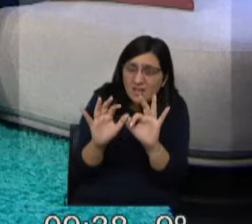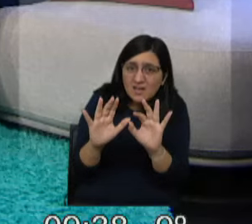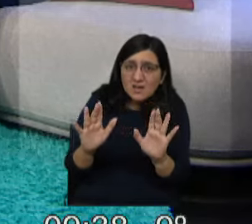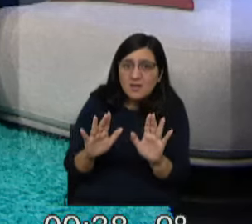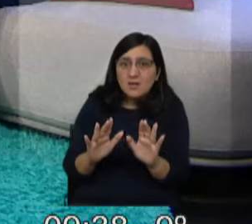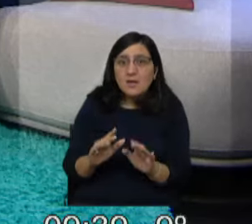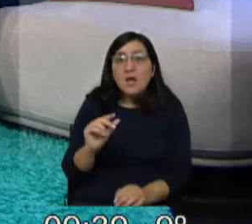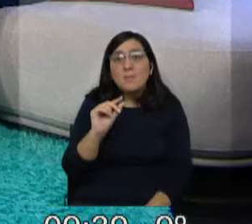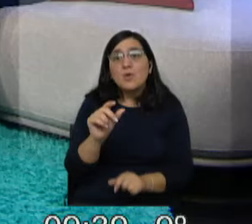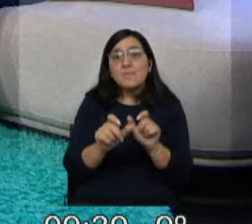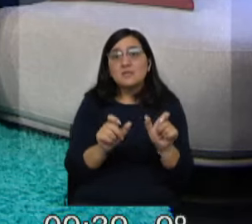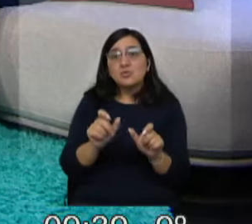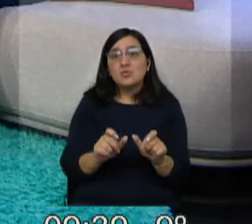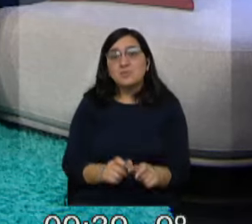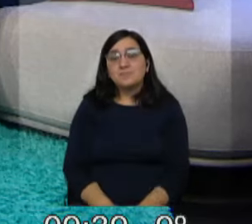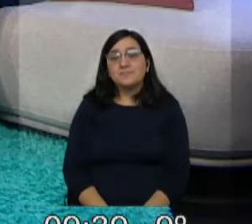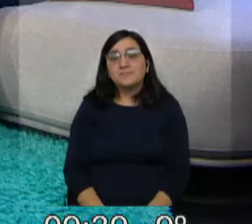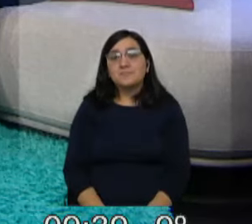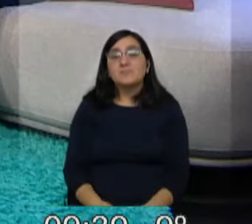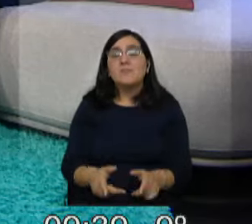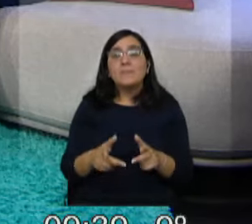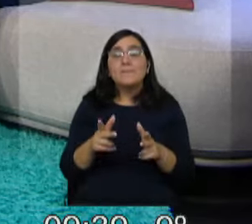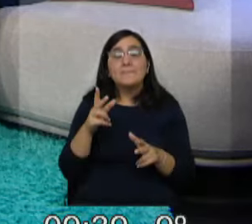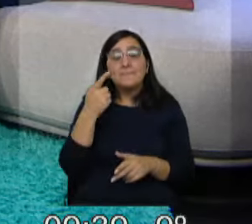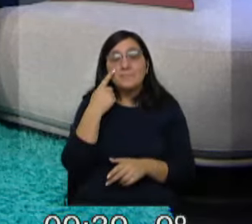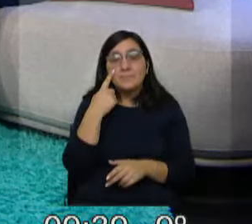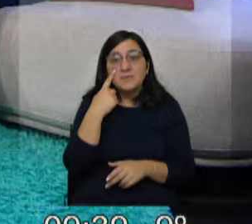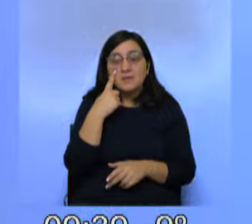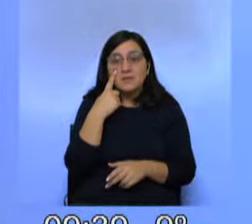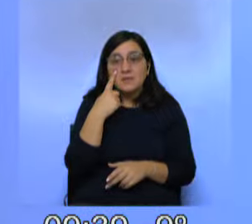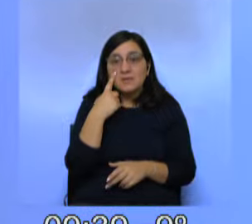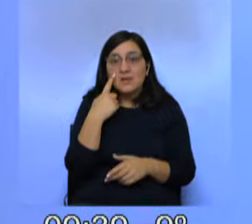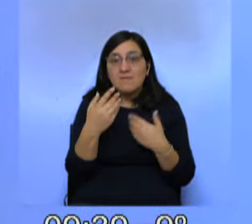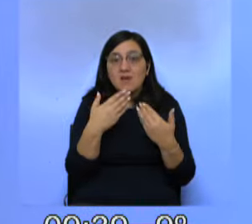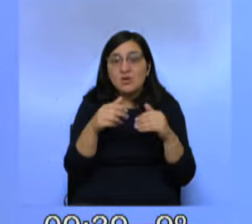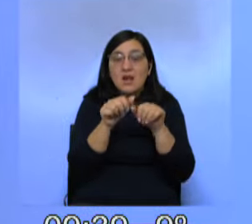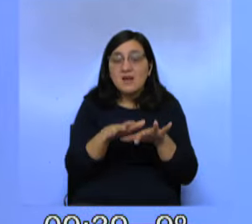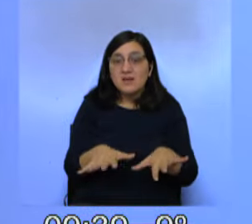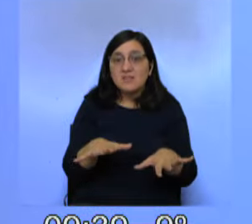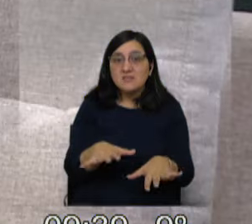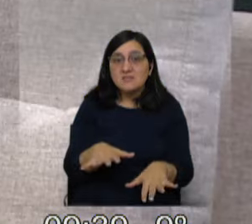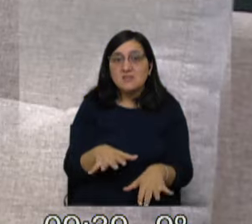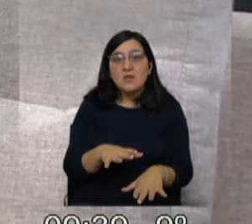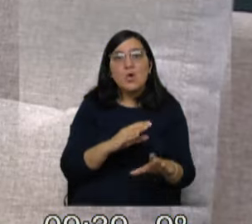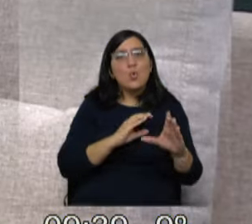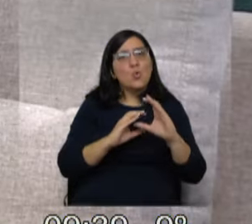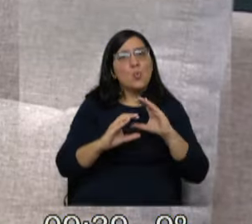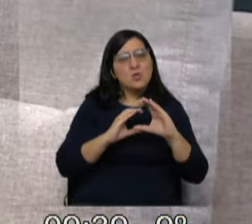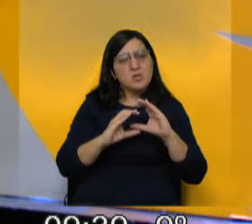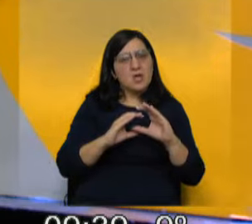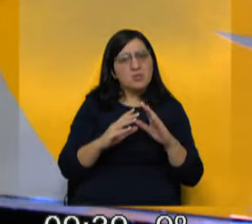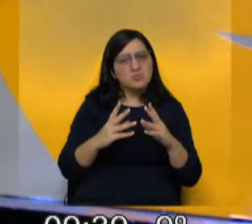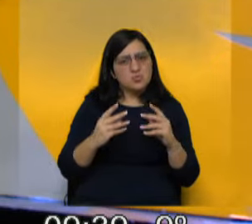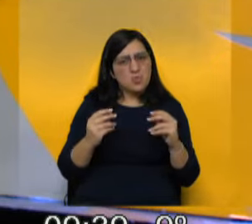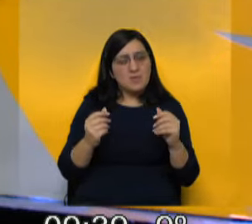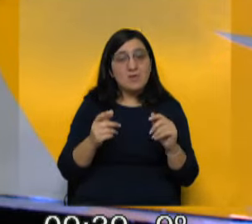Poca gente yo haciendo expresiones en redes sociales cuando tendría que ser algo más masivo. Un comunicado muy tibio muy también. Pero si tendría que haber